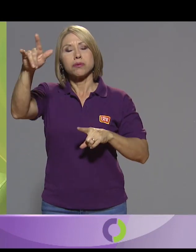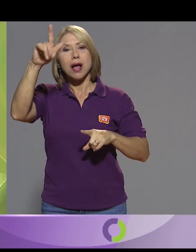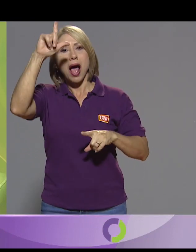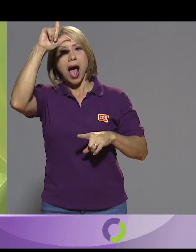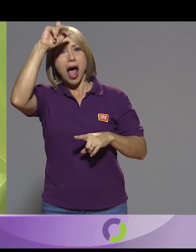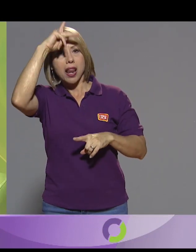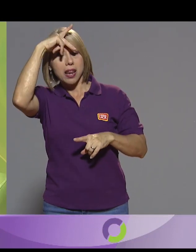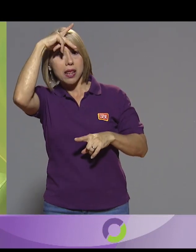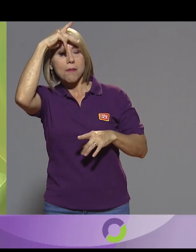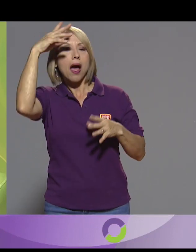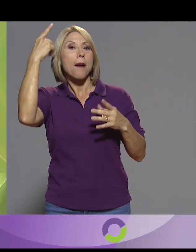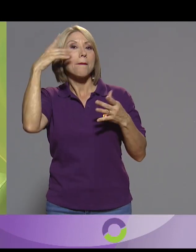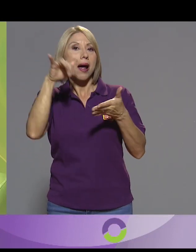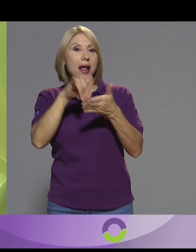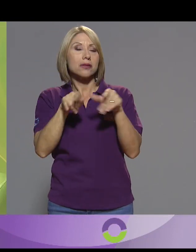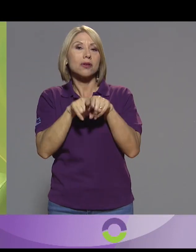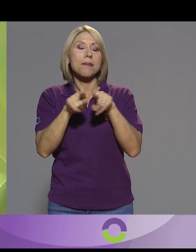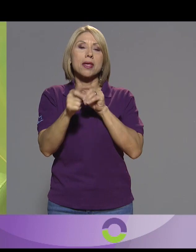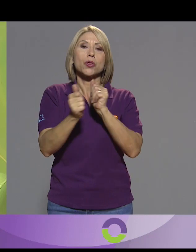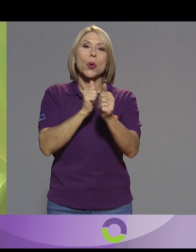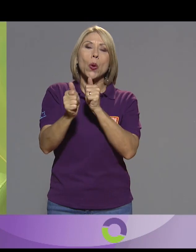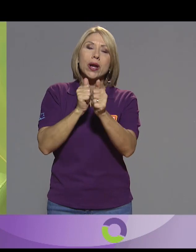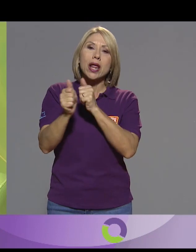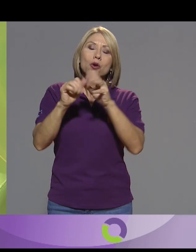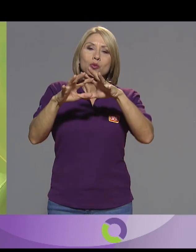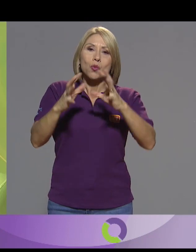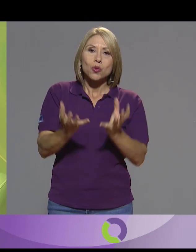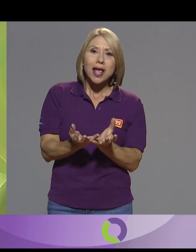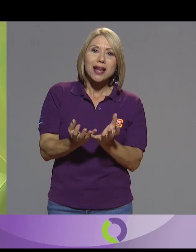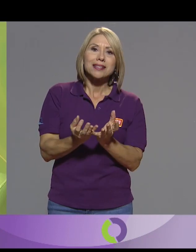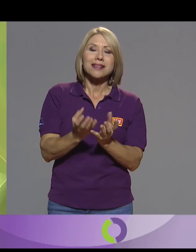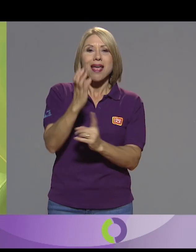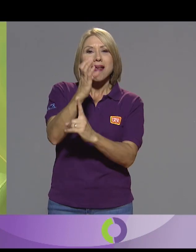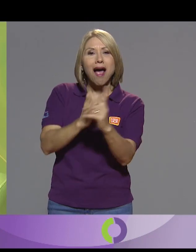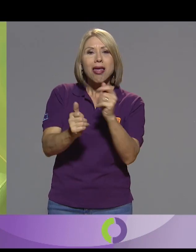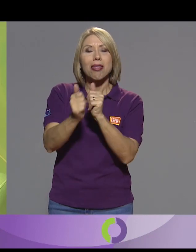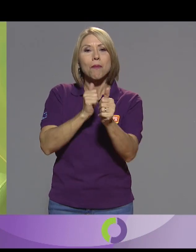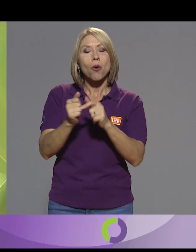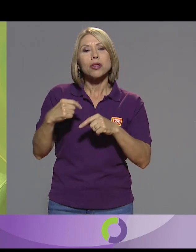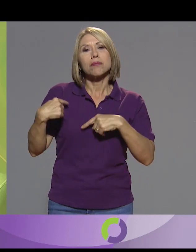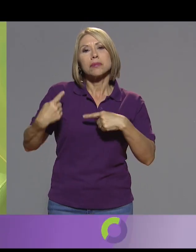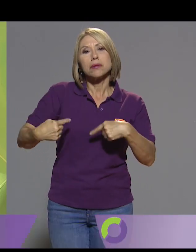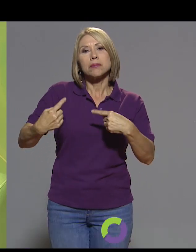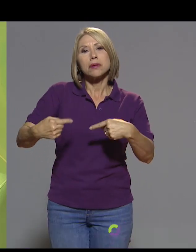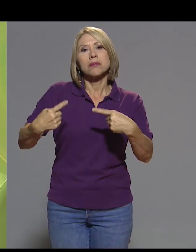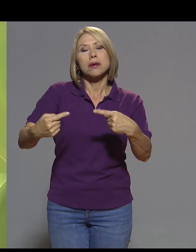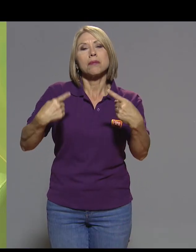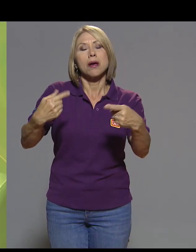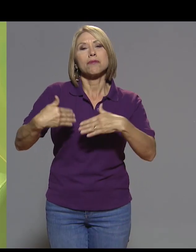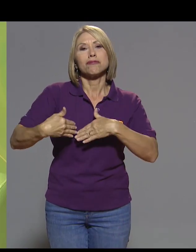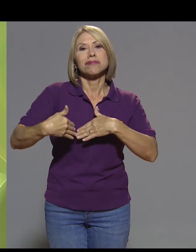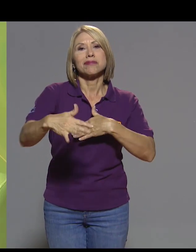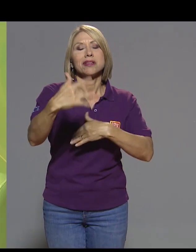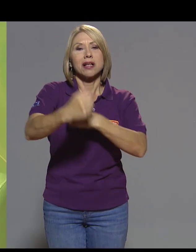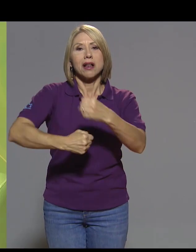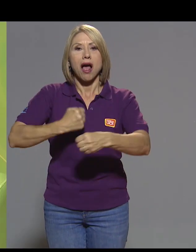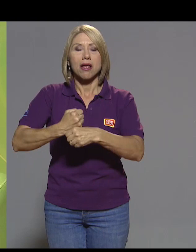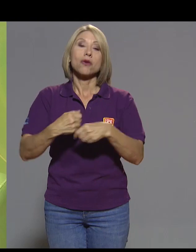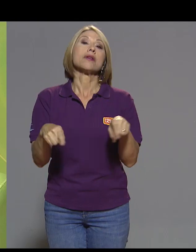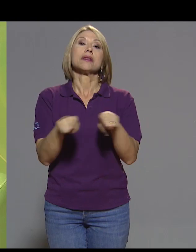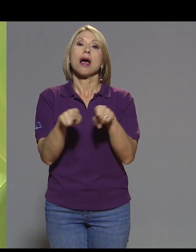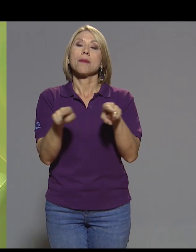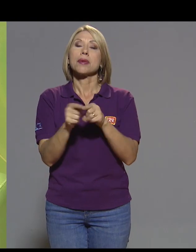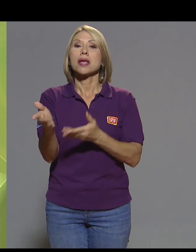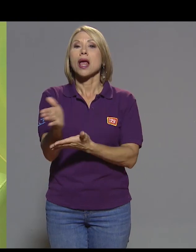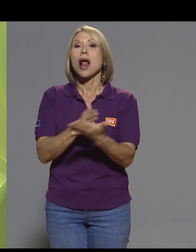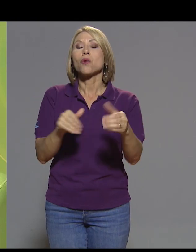para ello habrán también torneos mundiales en cada uno de los deportes durante el año que también en algunas disciplinas